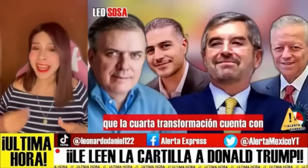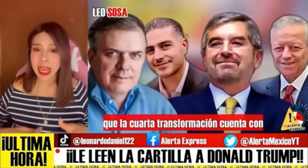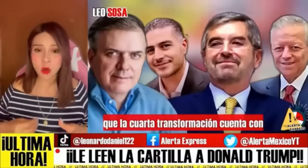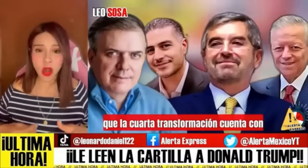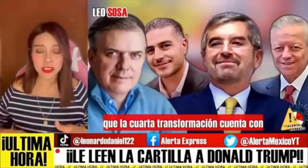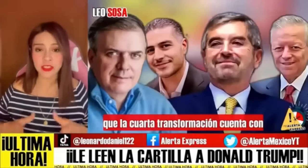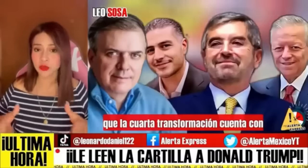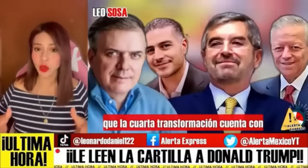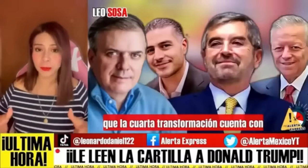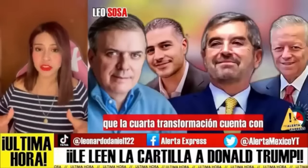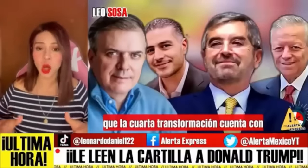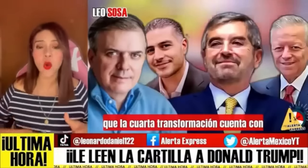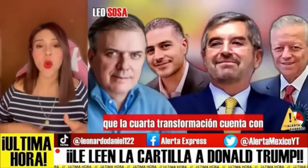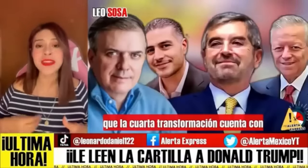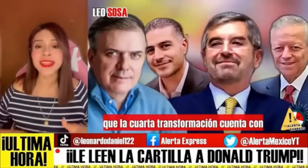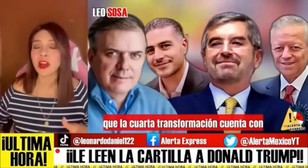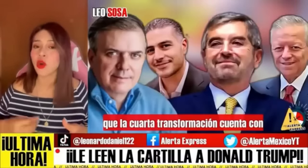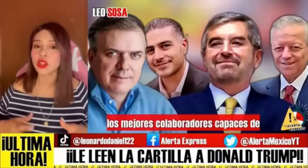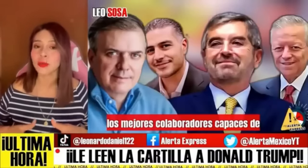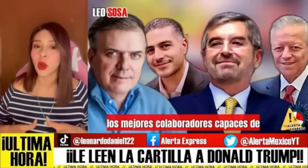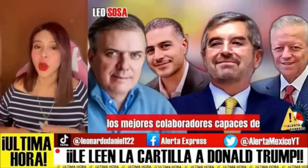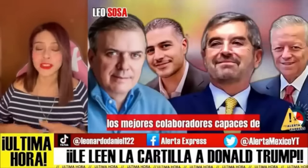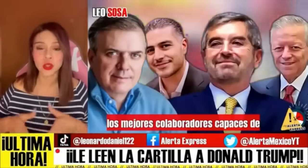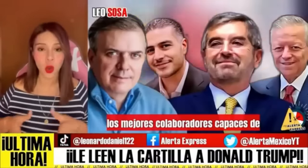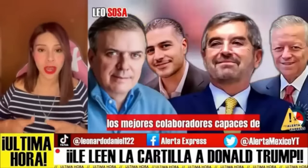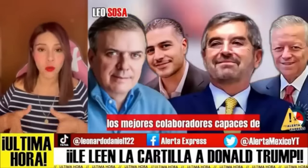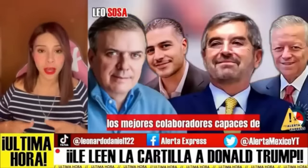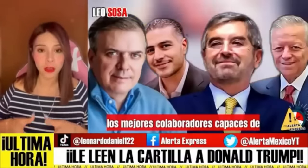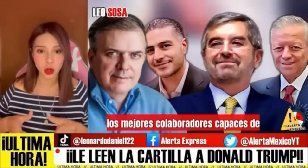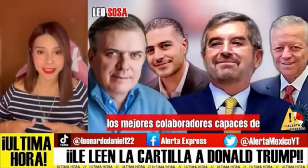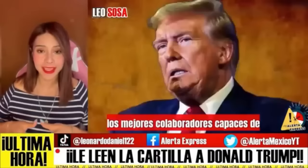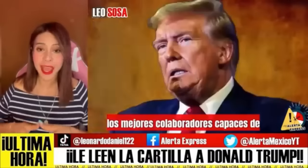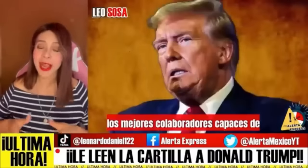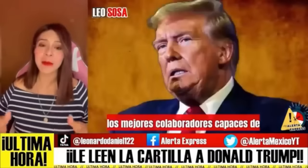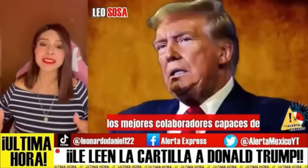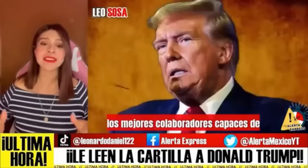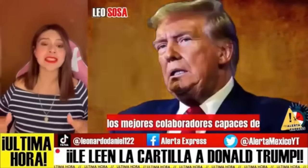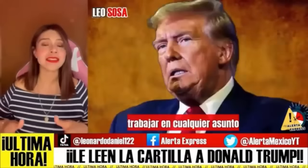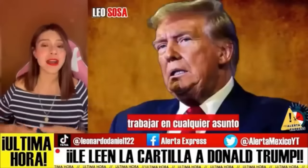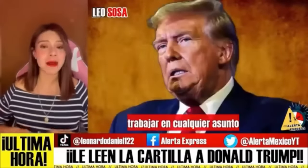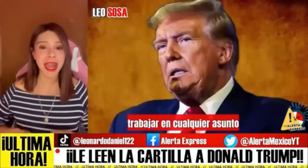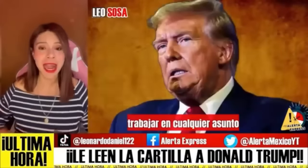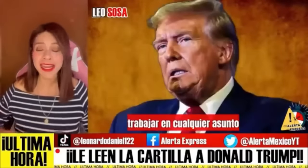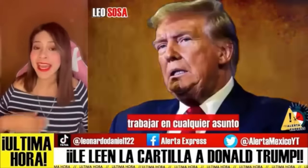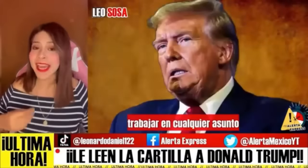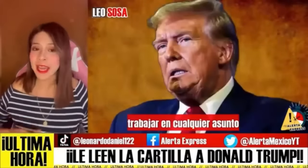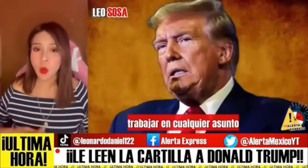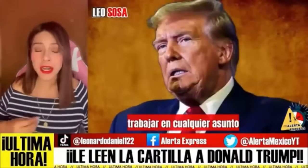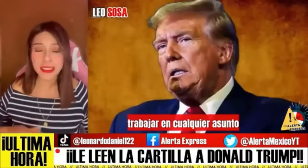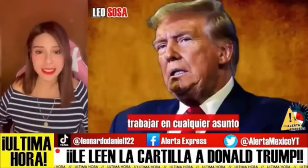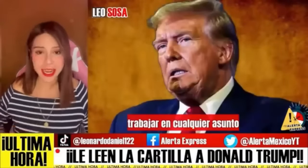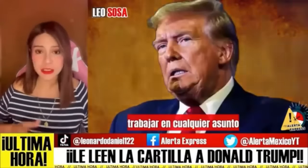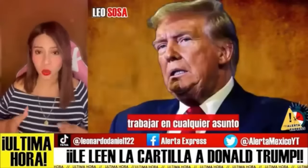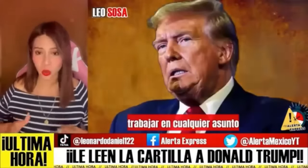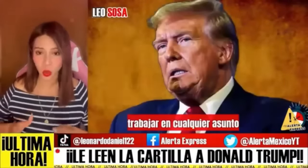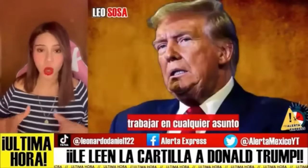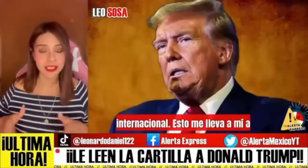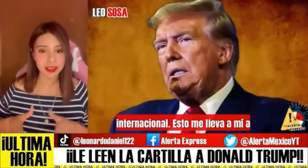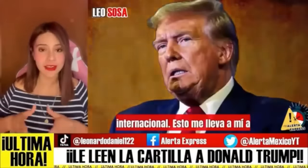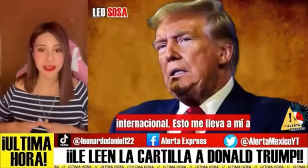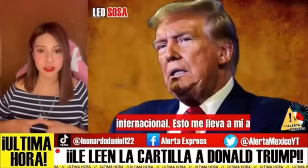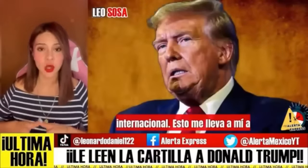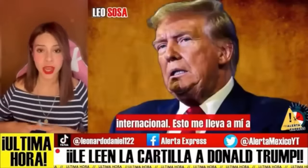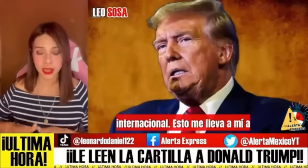más que la Cuarta Transformación cuenta con los mejores colaboradores capaces de trabajar en cualquier